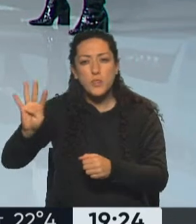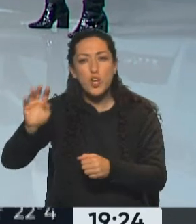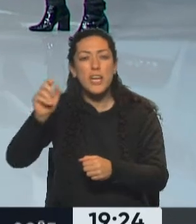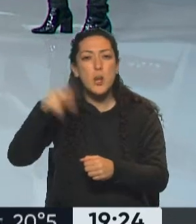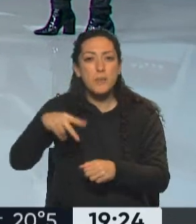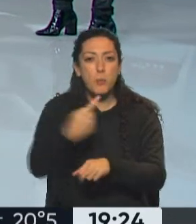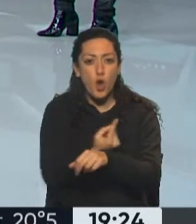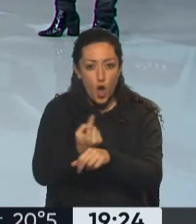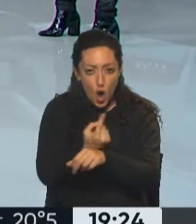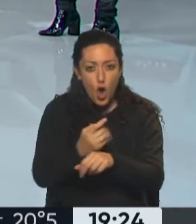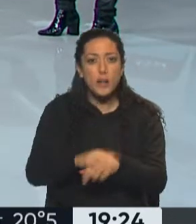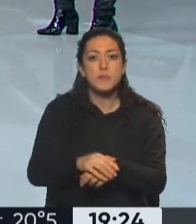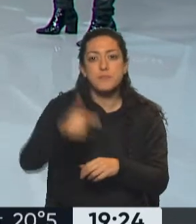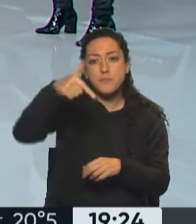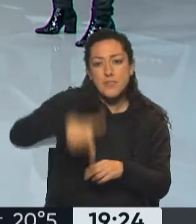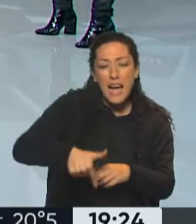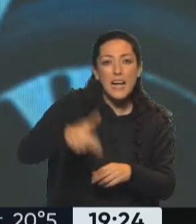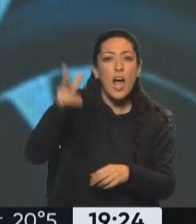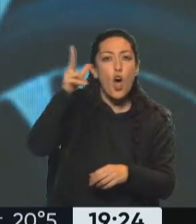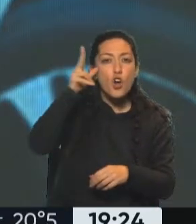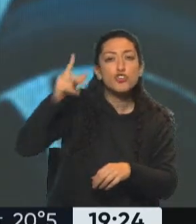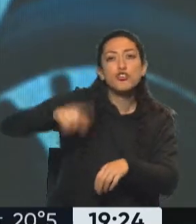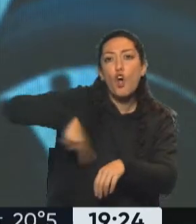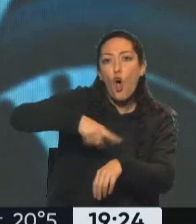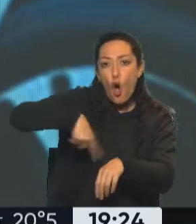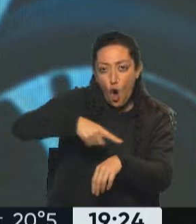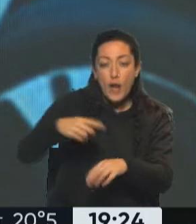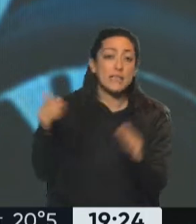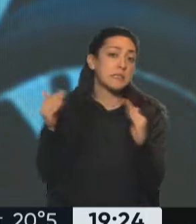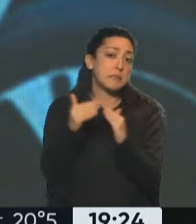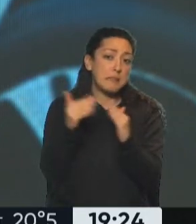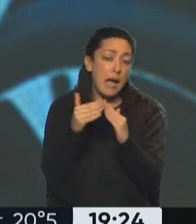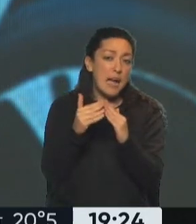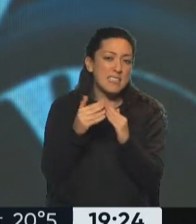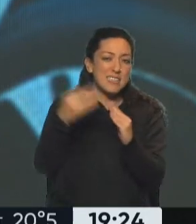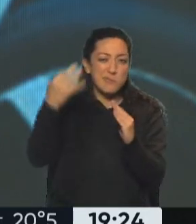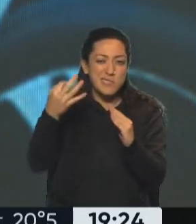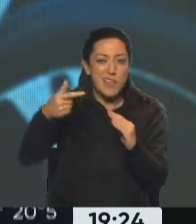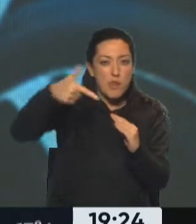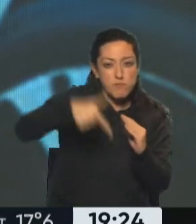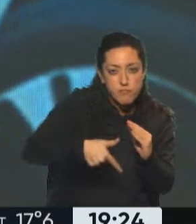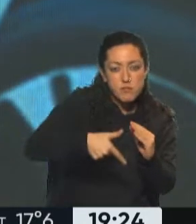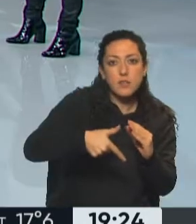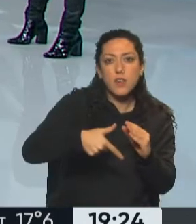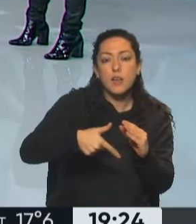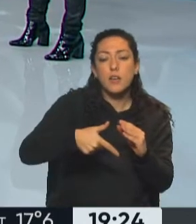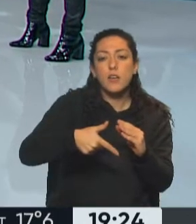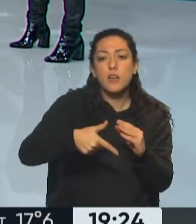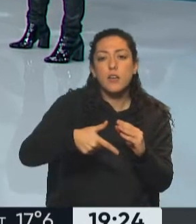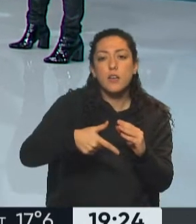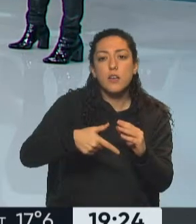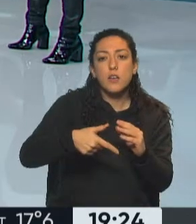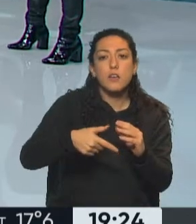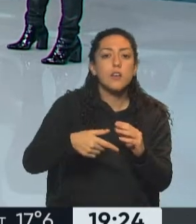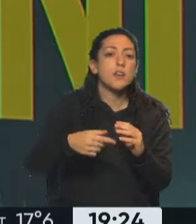y la carga, te decía, de 8 horas en tu casa, que instalás un cargador especial para este tipo de autos, claro, supongo que lo sí. Podés enchufar